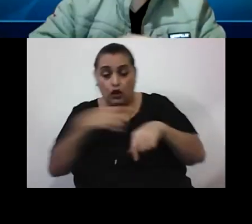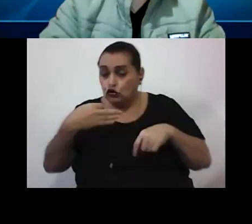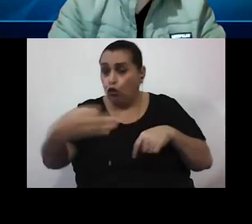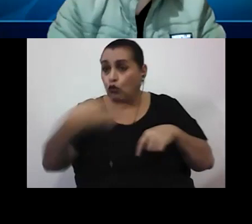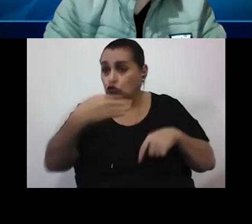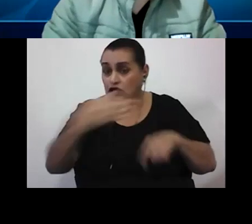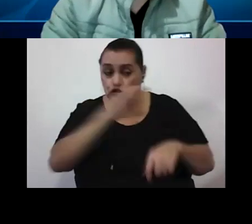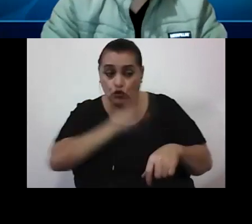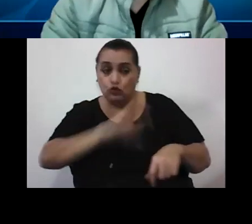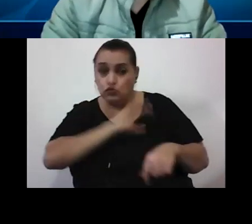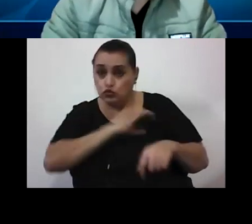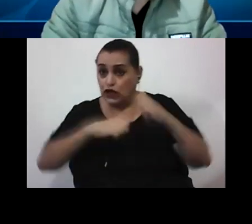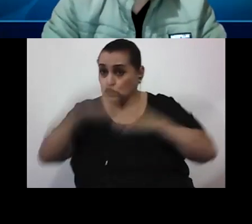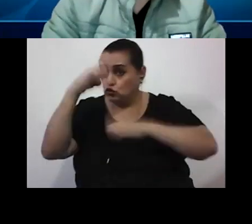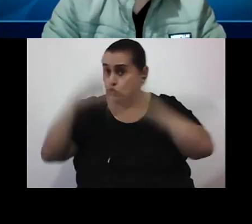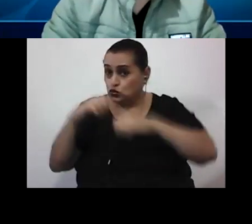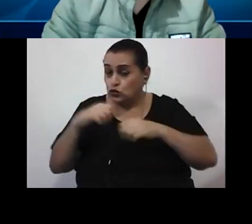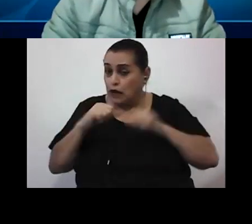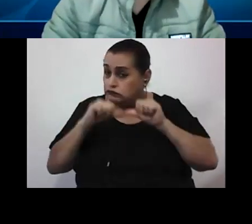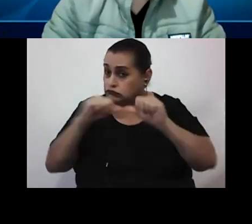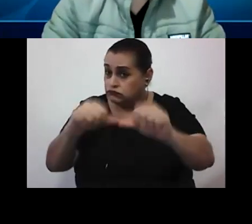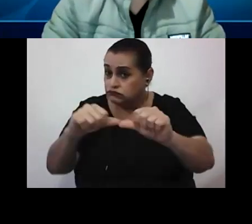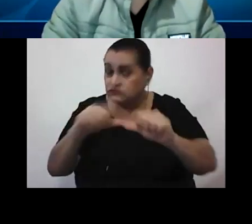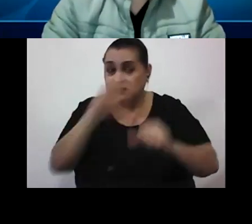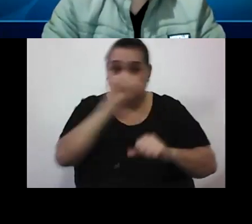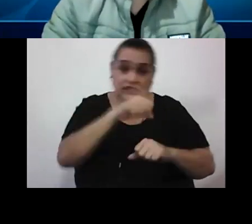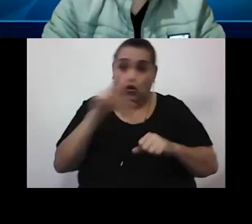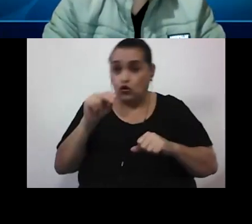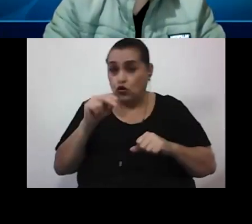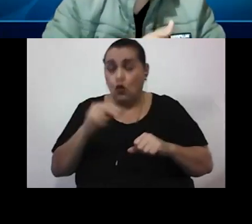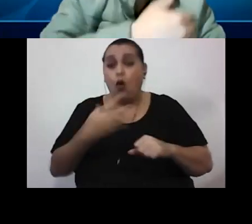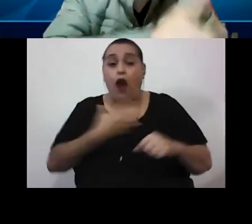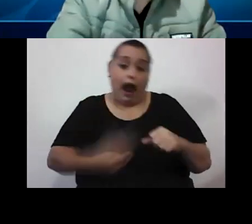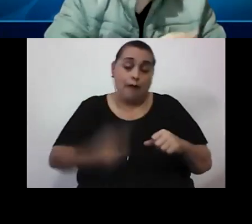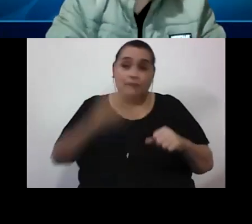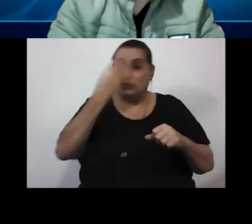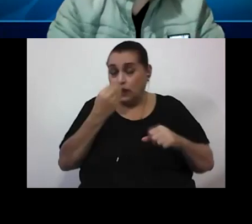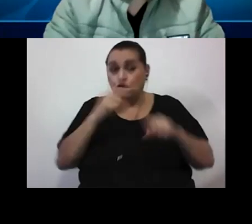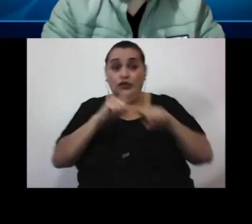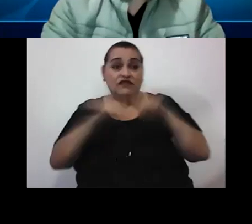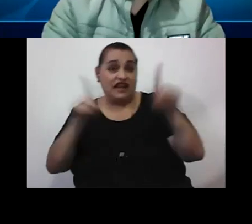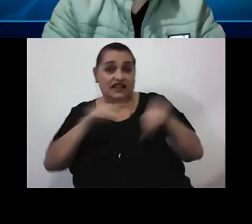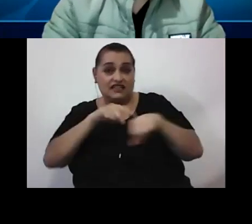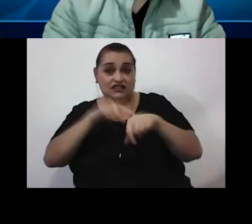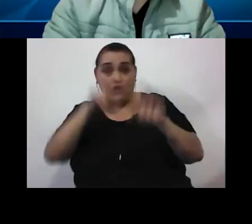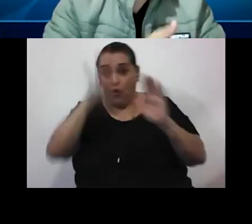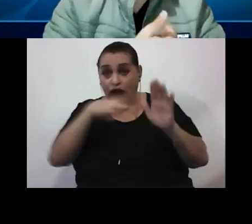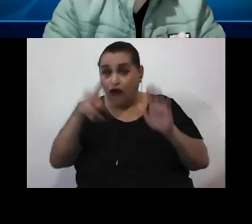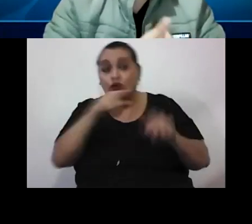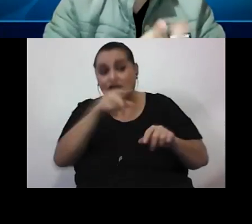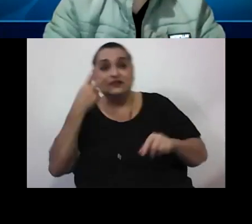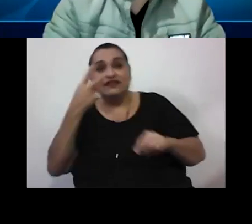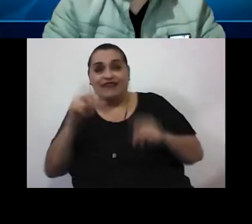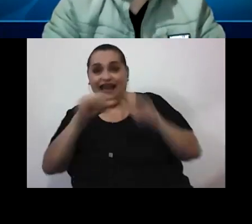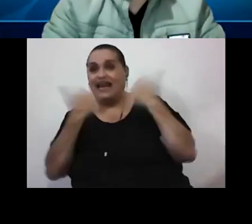bien estructurado, o no. Por ejemplo, tiene hambre y sueño en diferentes momentos, porque eso lo va a manifestar en el aula. A veces por